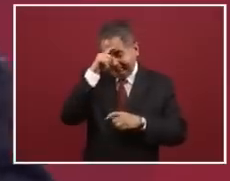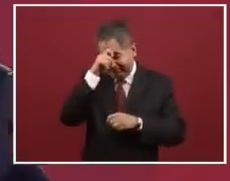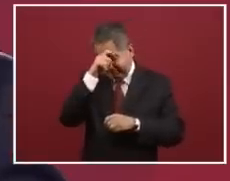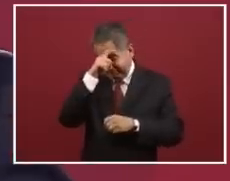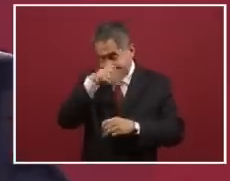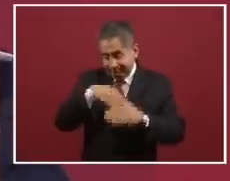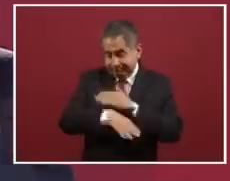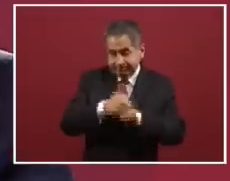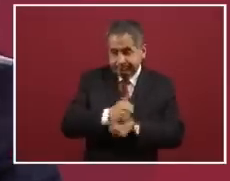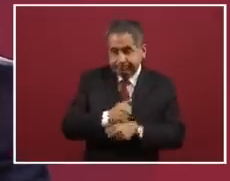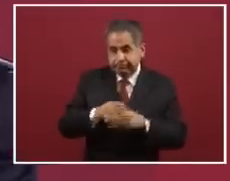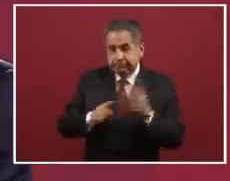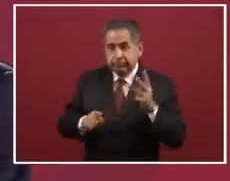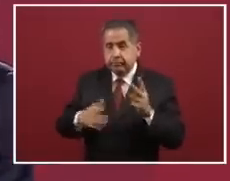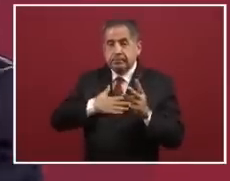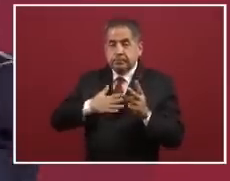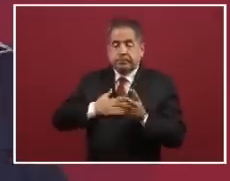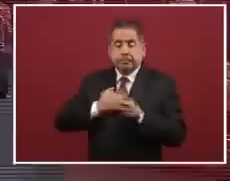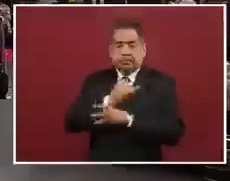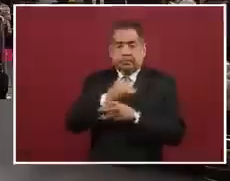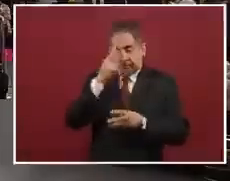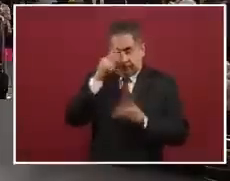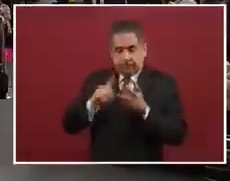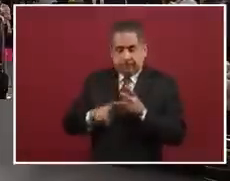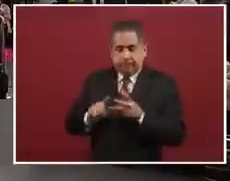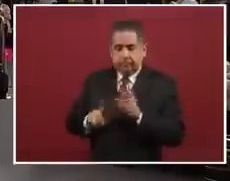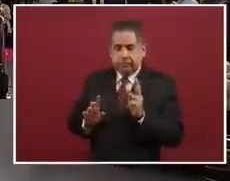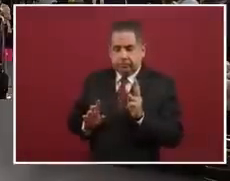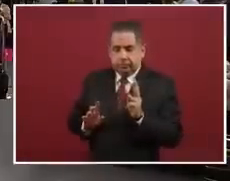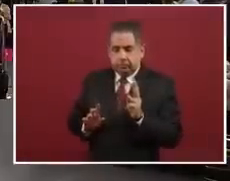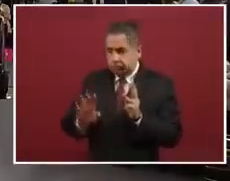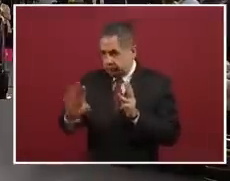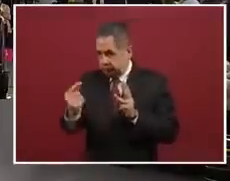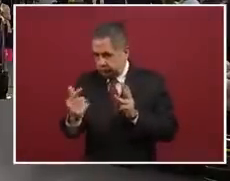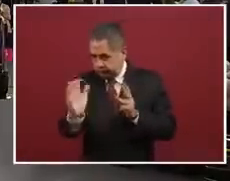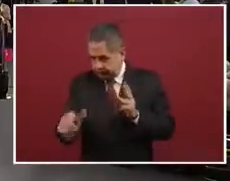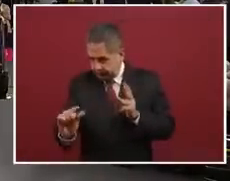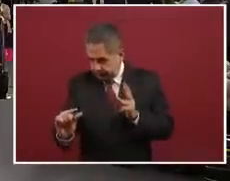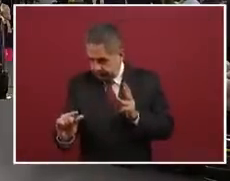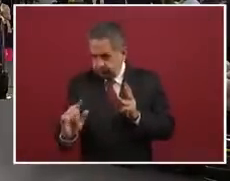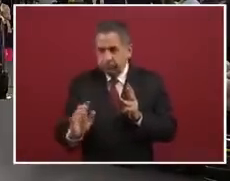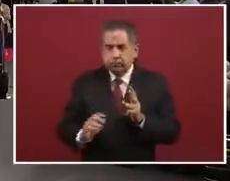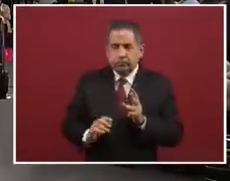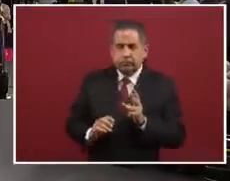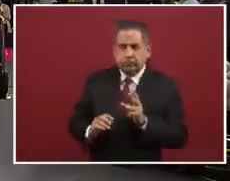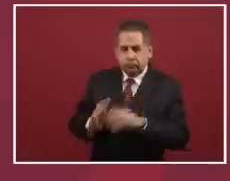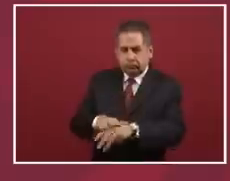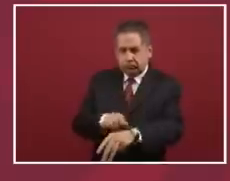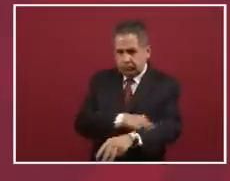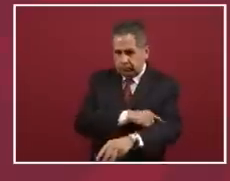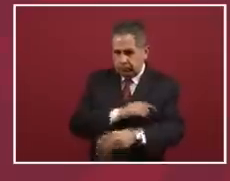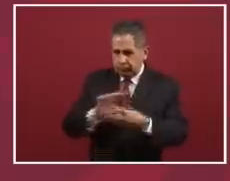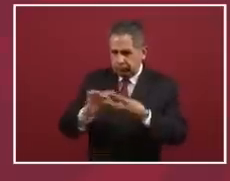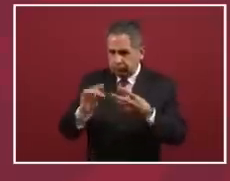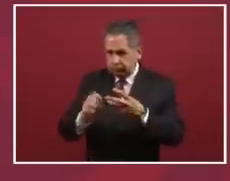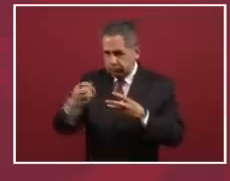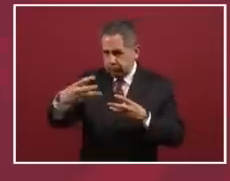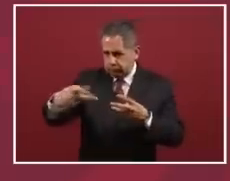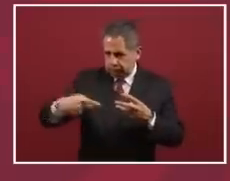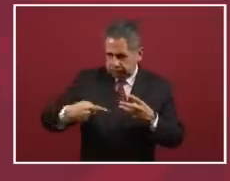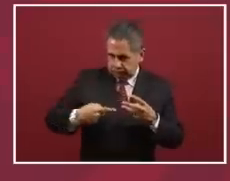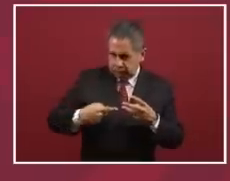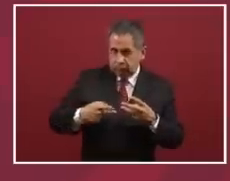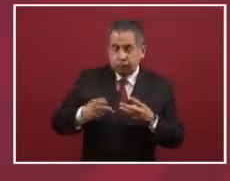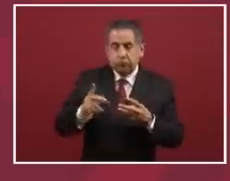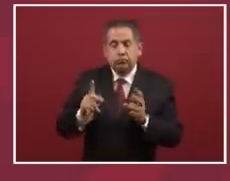Unidos. Eso no es una decisión de México. ¿Y eso, Chico? Nada más déjame terminar, por favor, sí. Me tardo un poquito porque me hiciste tres preguntas.